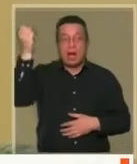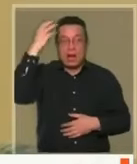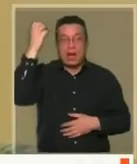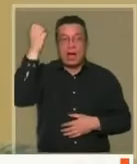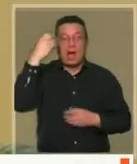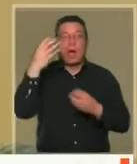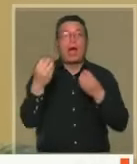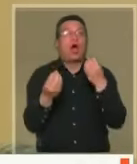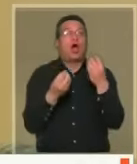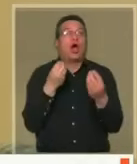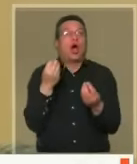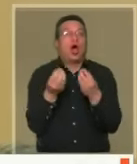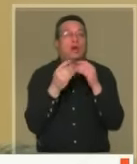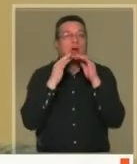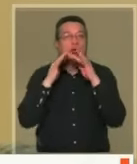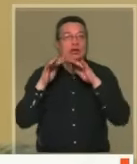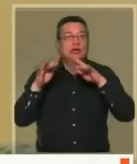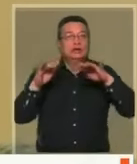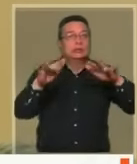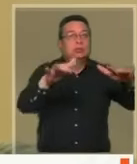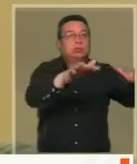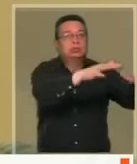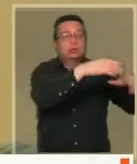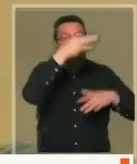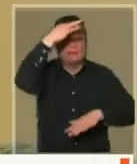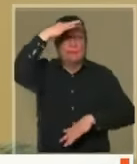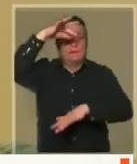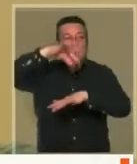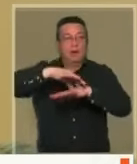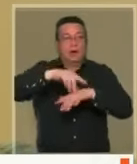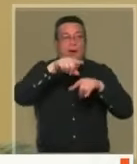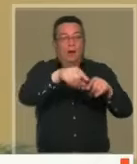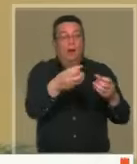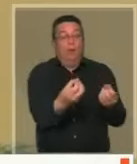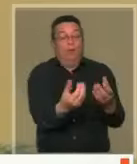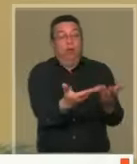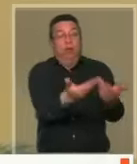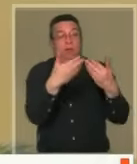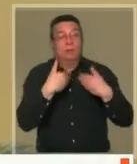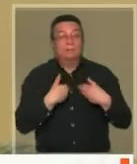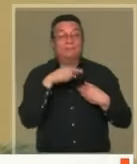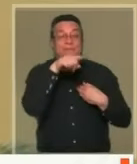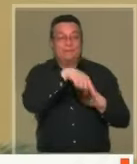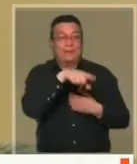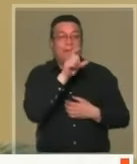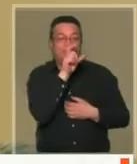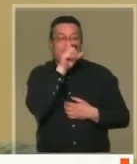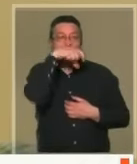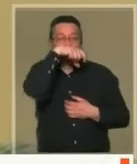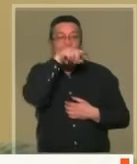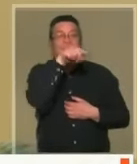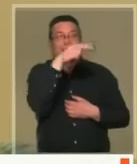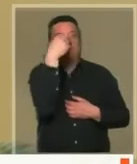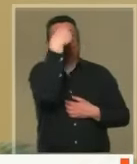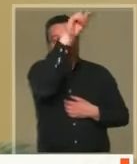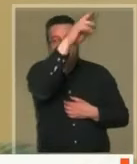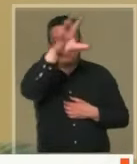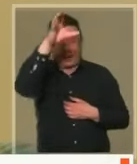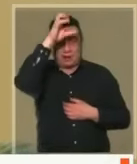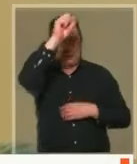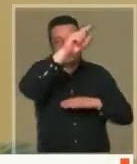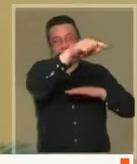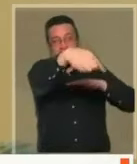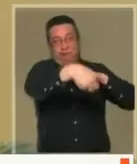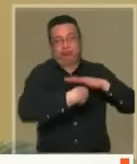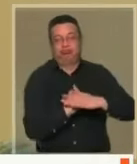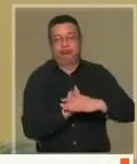circula esta bacteria que está siendo traída por una especie exótica que se introdujo en